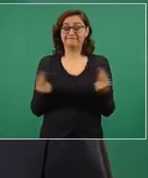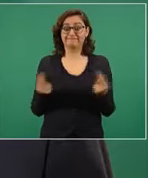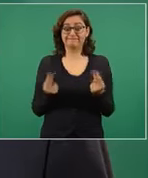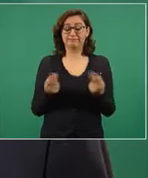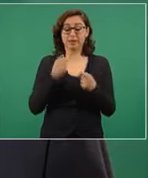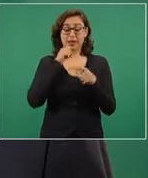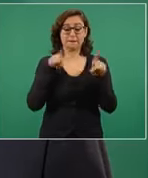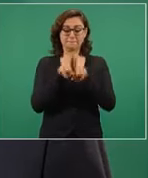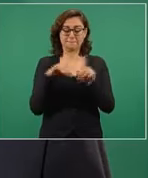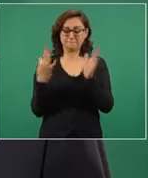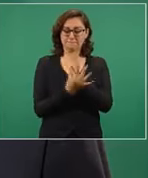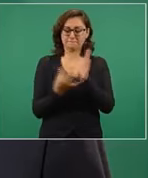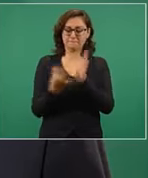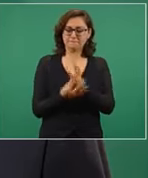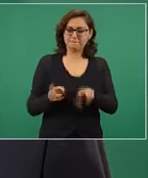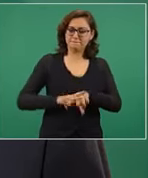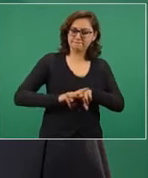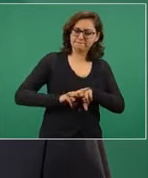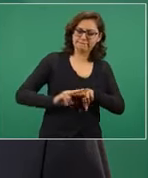rieles.